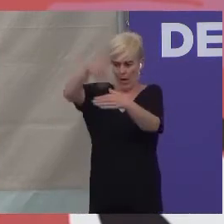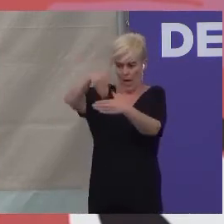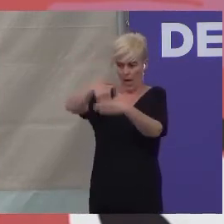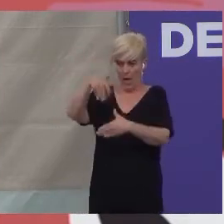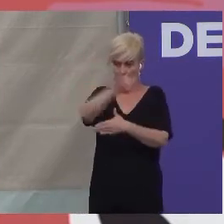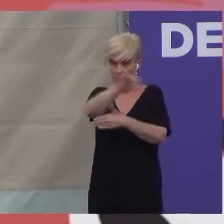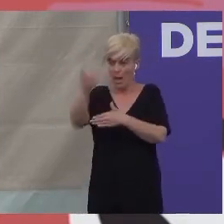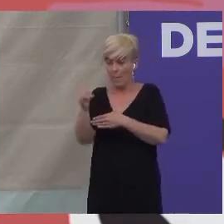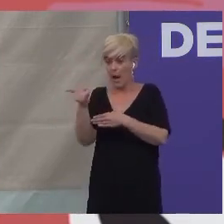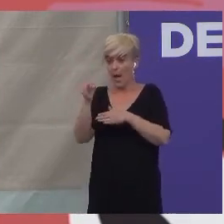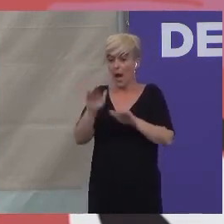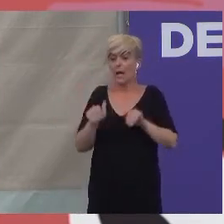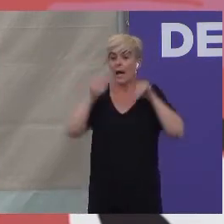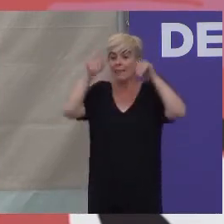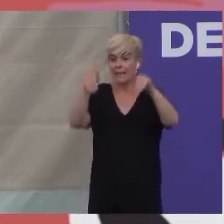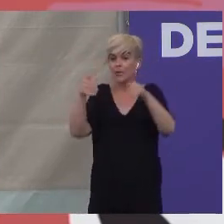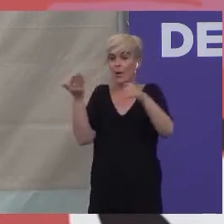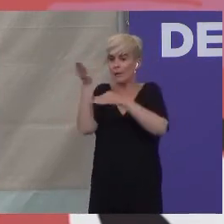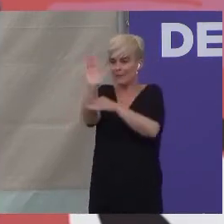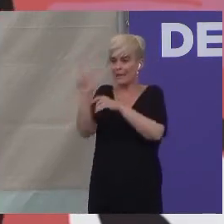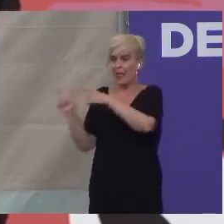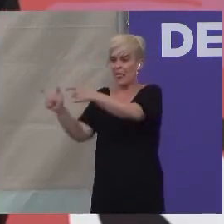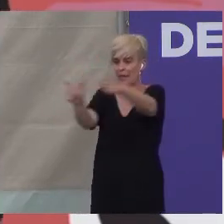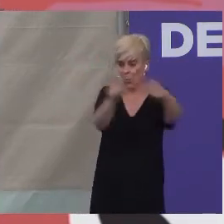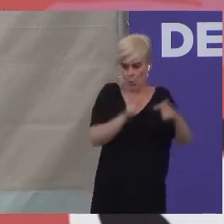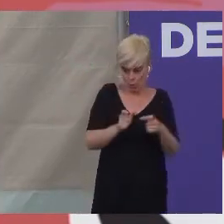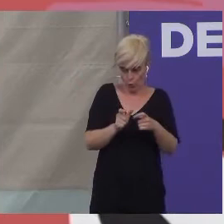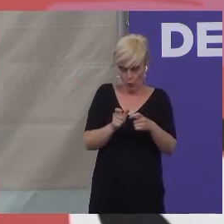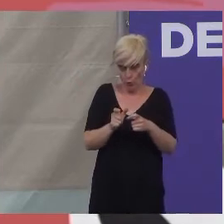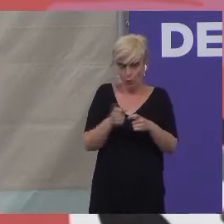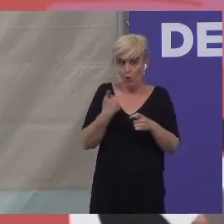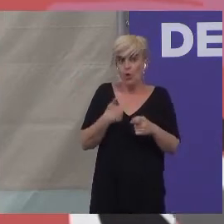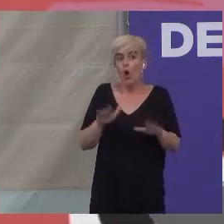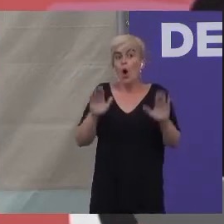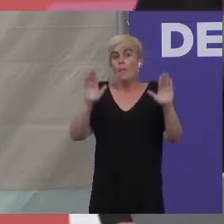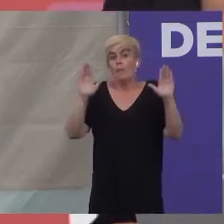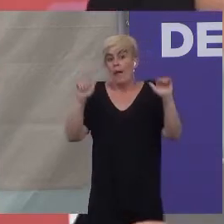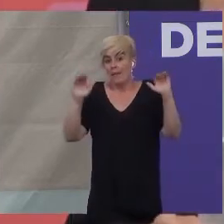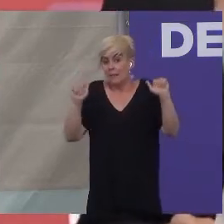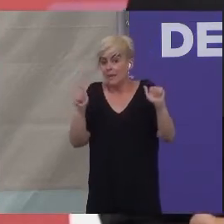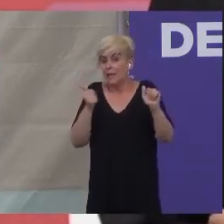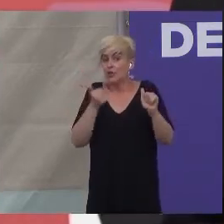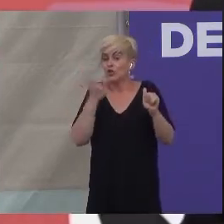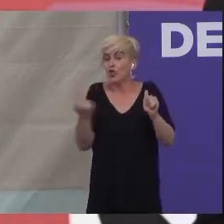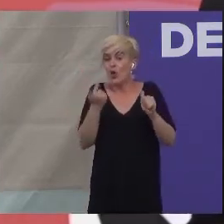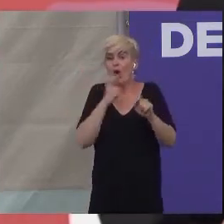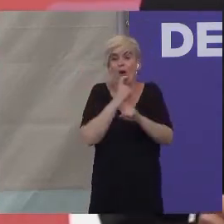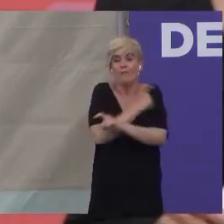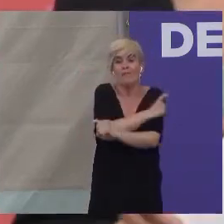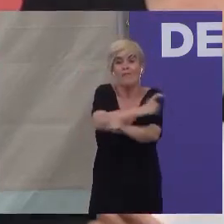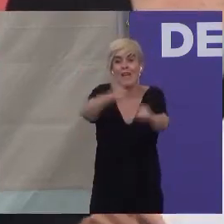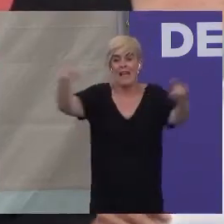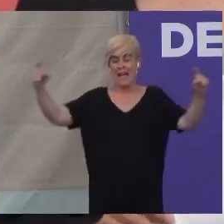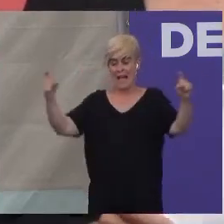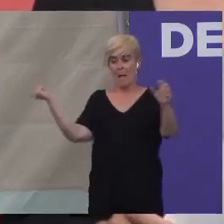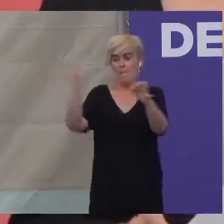estas candidaturas a representantes de los círculos. Y ya para despedirme, solo quiero llamar a la participación masiva en estas primarias